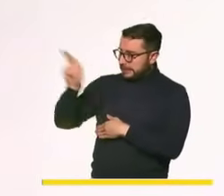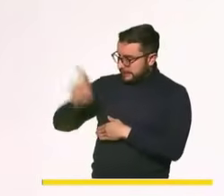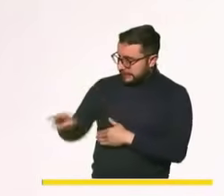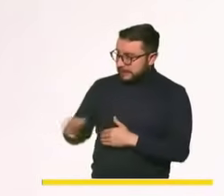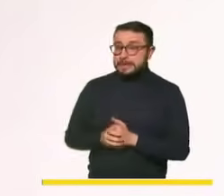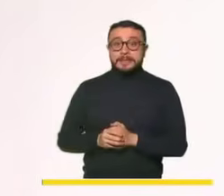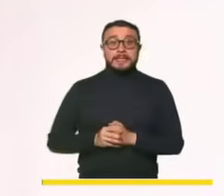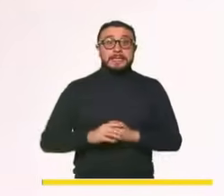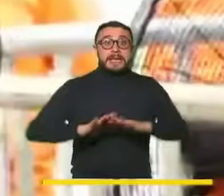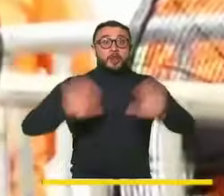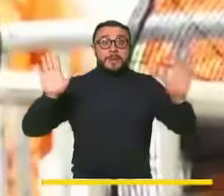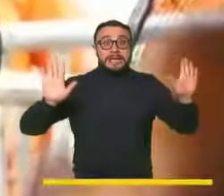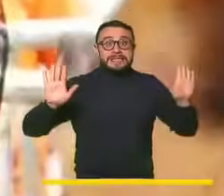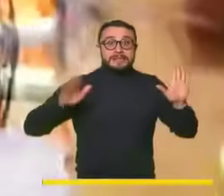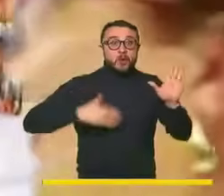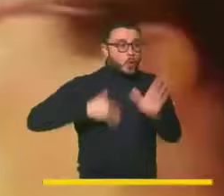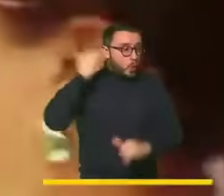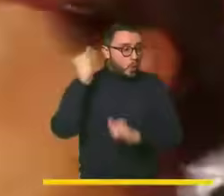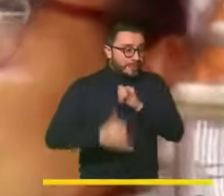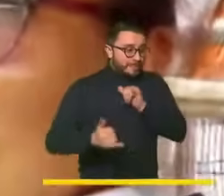Y no me queda más que terminar.